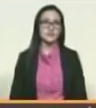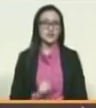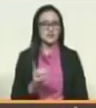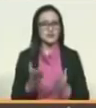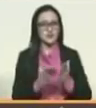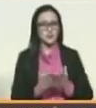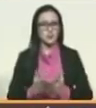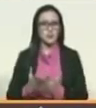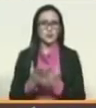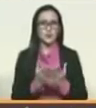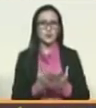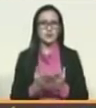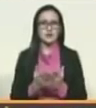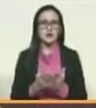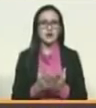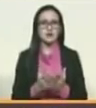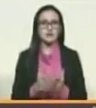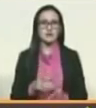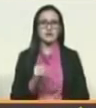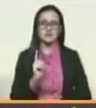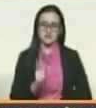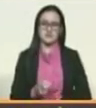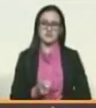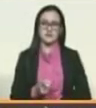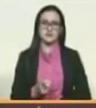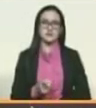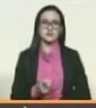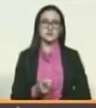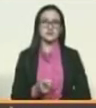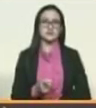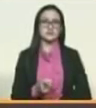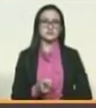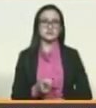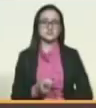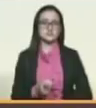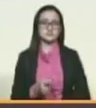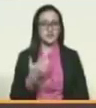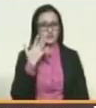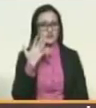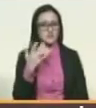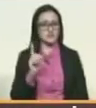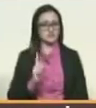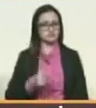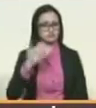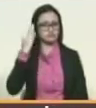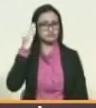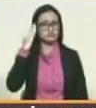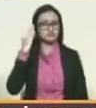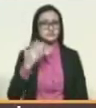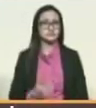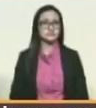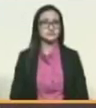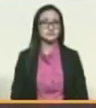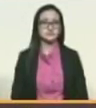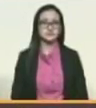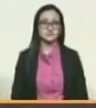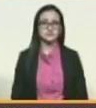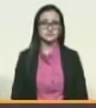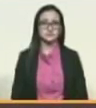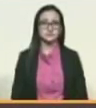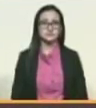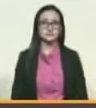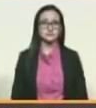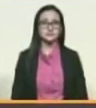estudiar y tiene que ubicarse en el país que está. Llegó con mal pie a nuestra patria, tiene que ubicarse. Siguiente pregunta. Gabriela